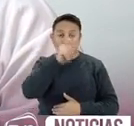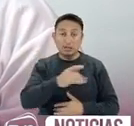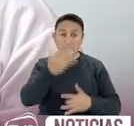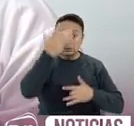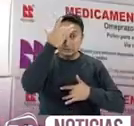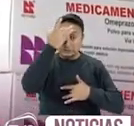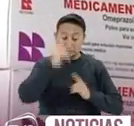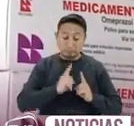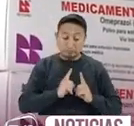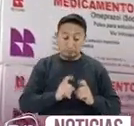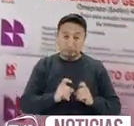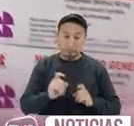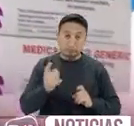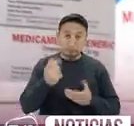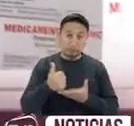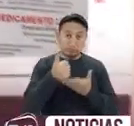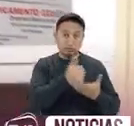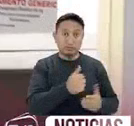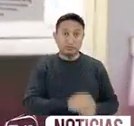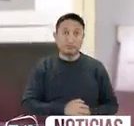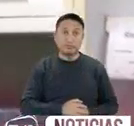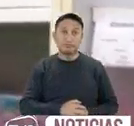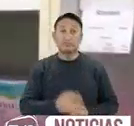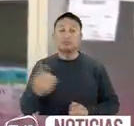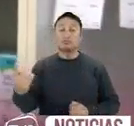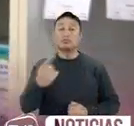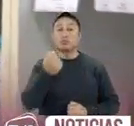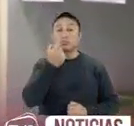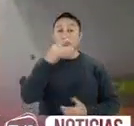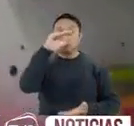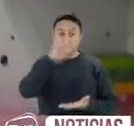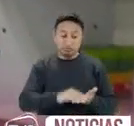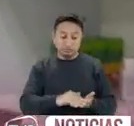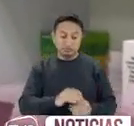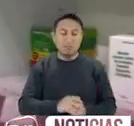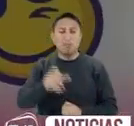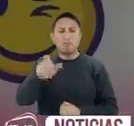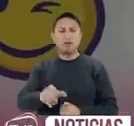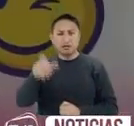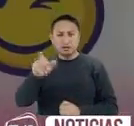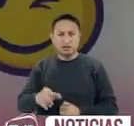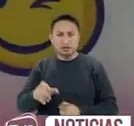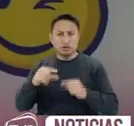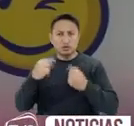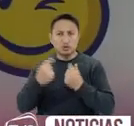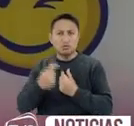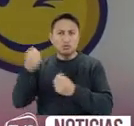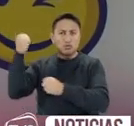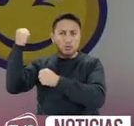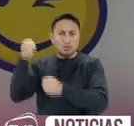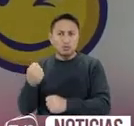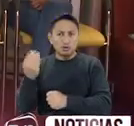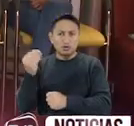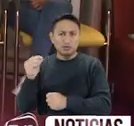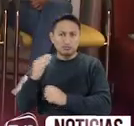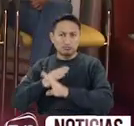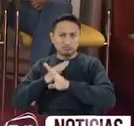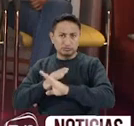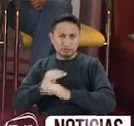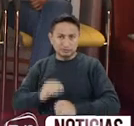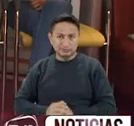con cáncer. No se trata solo de la falta de medicinas. Los pacientes que forman parte de la Fundación Jóvenes contra el